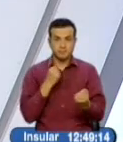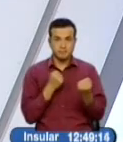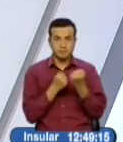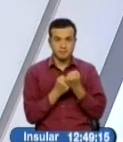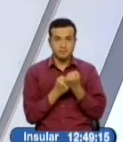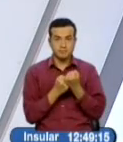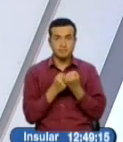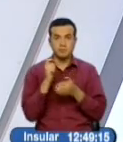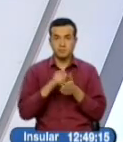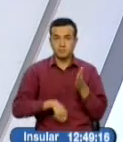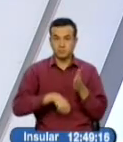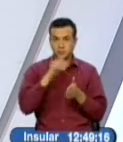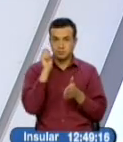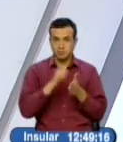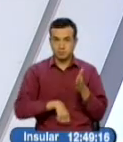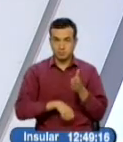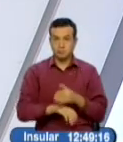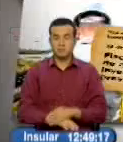beneficiarse de contratos.